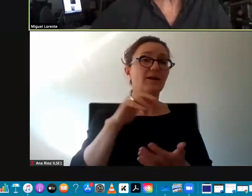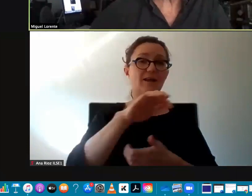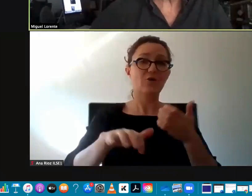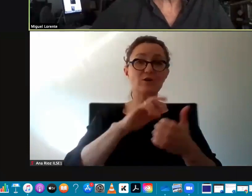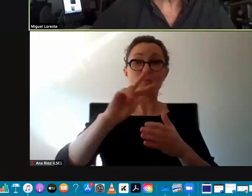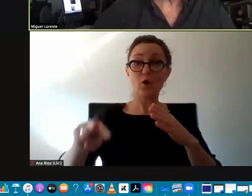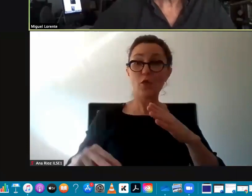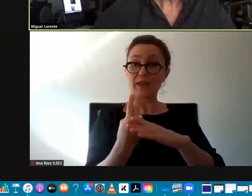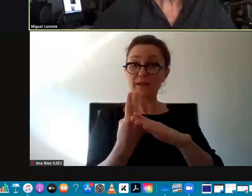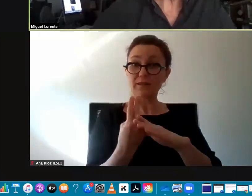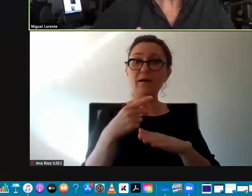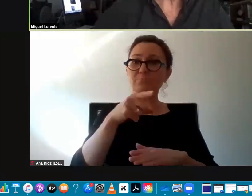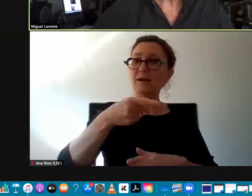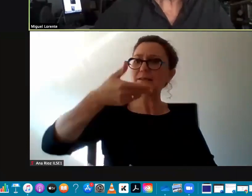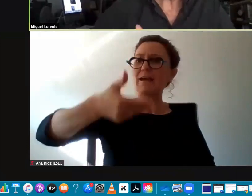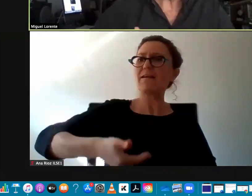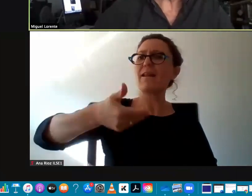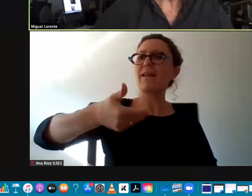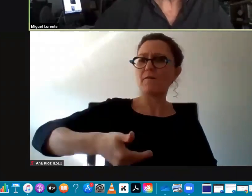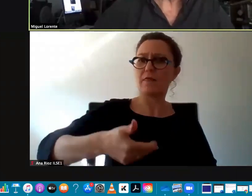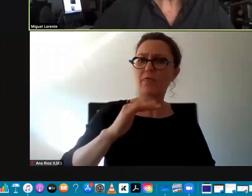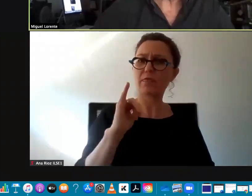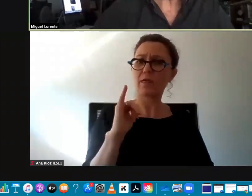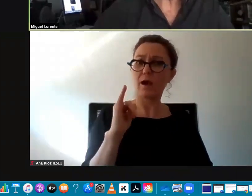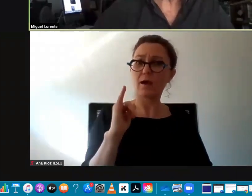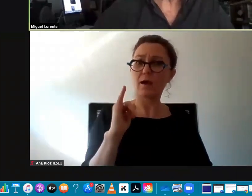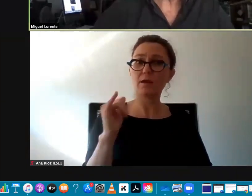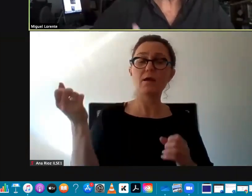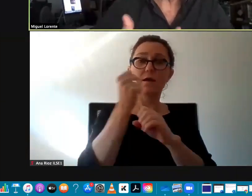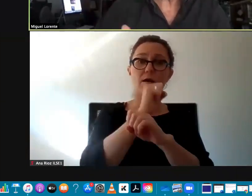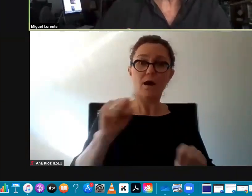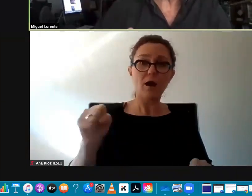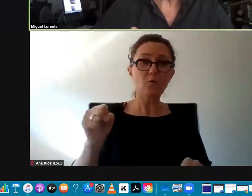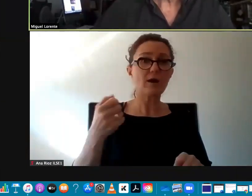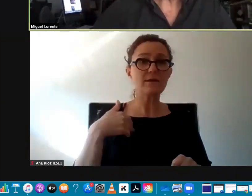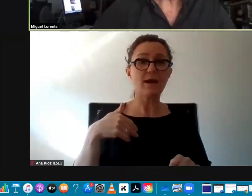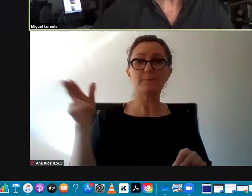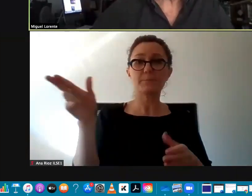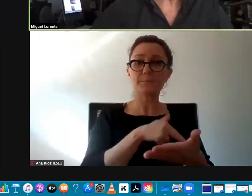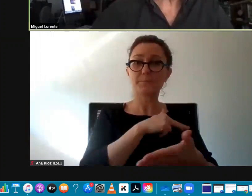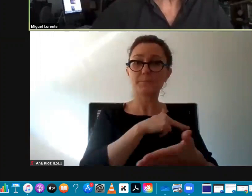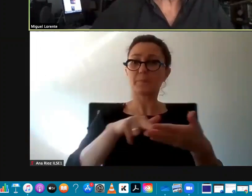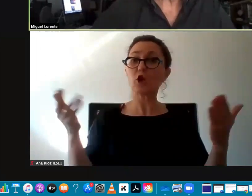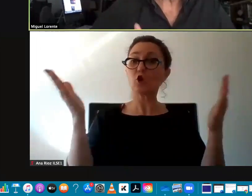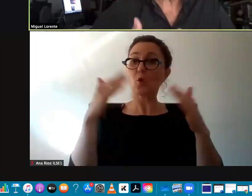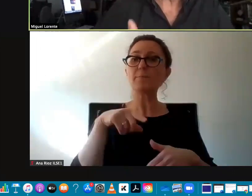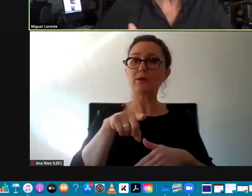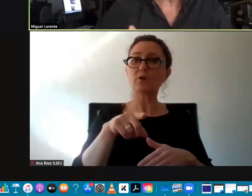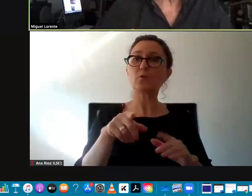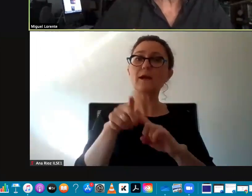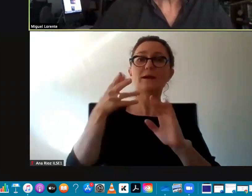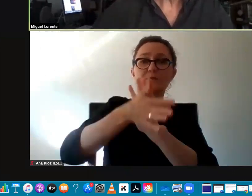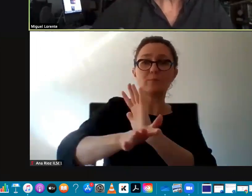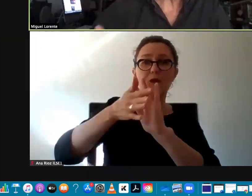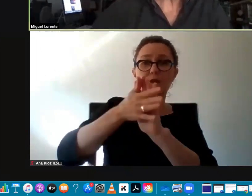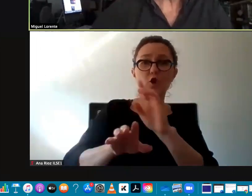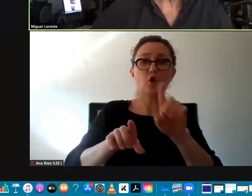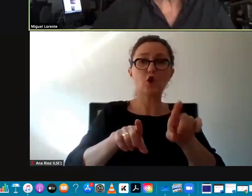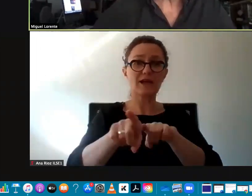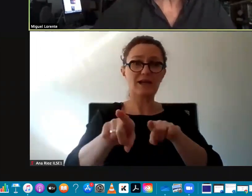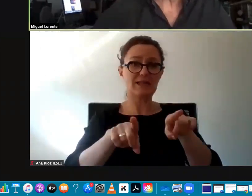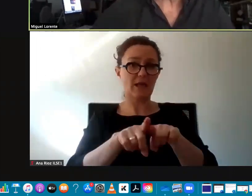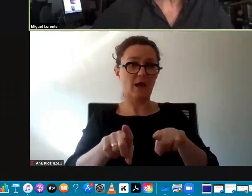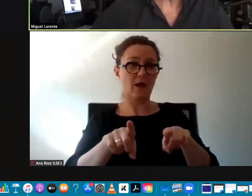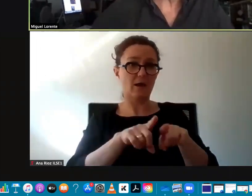ha dejado de existir, y se sigue utilizando como un argumento crítico con quienes están cerca de